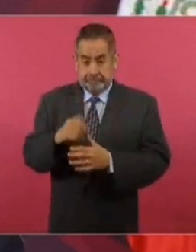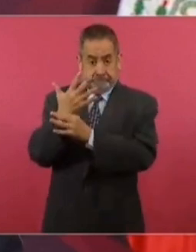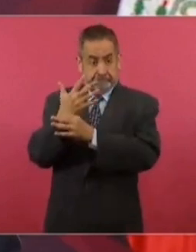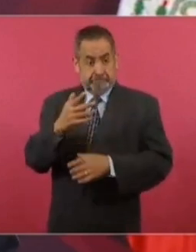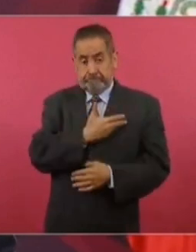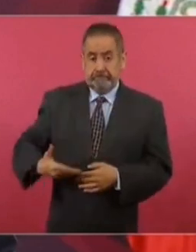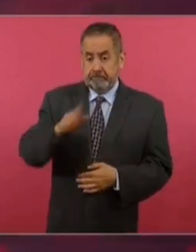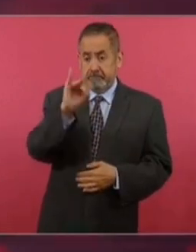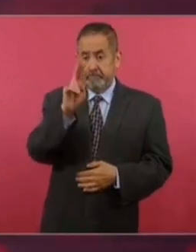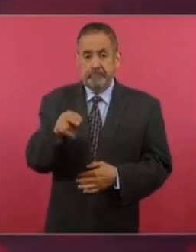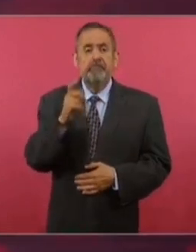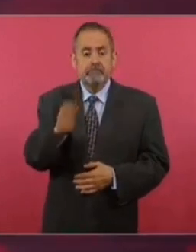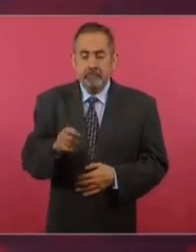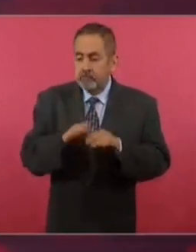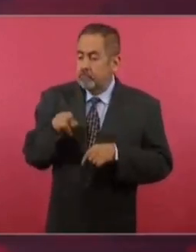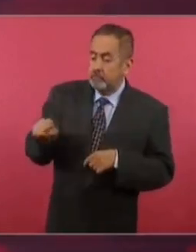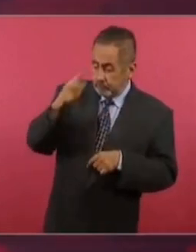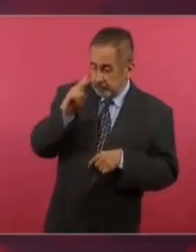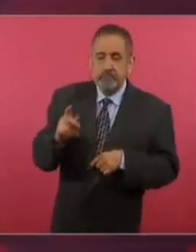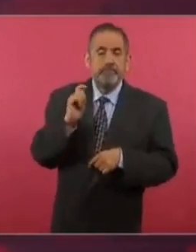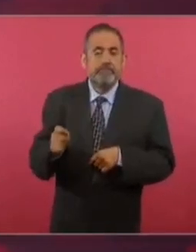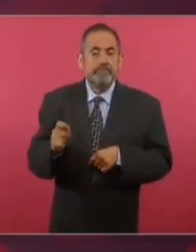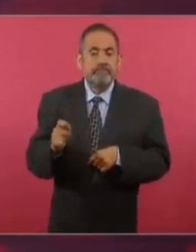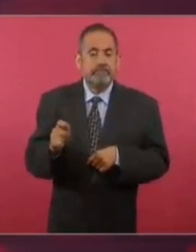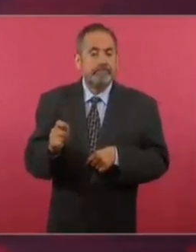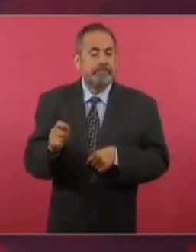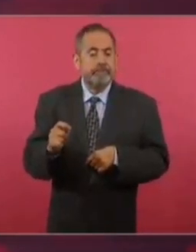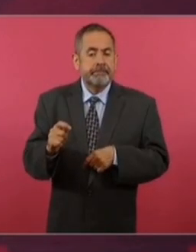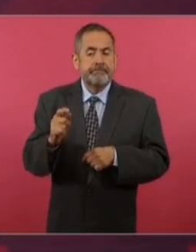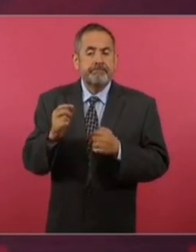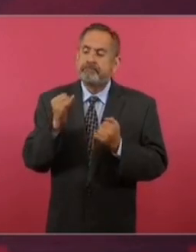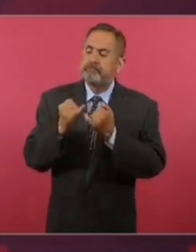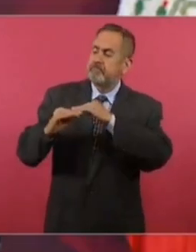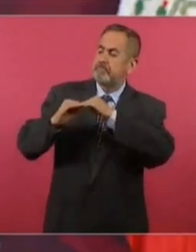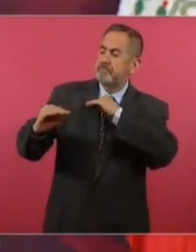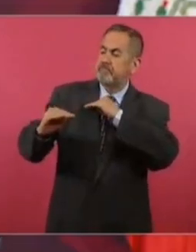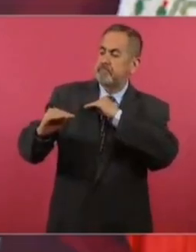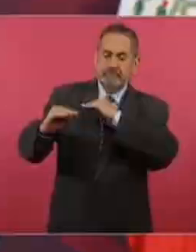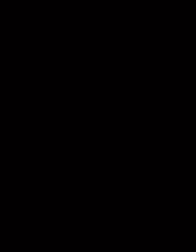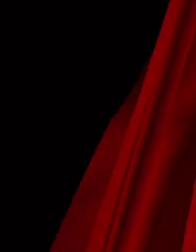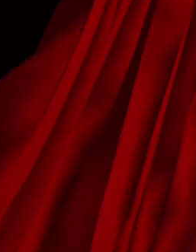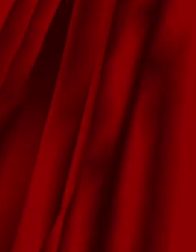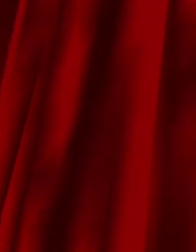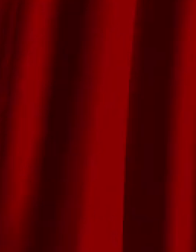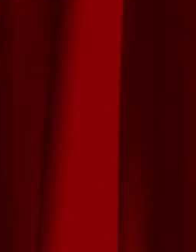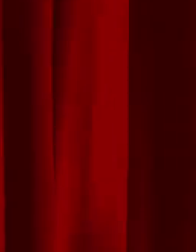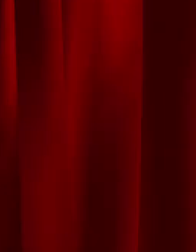dicho el presidente Biden, se dé en un pie de igualdad.